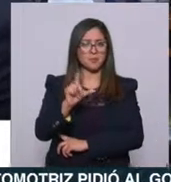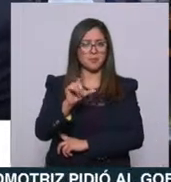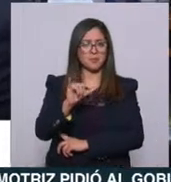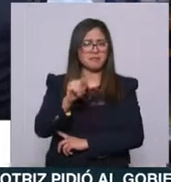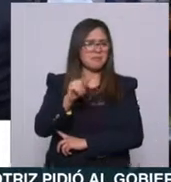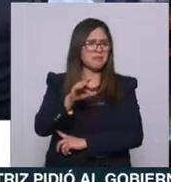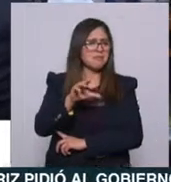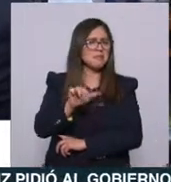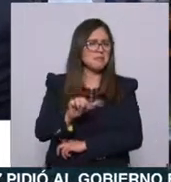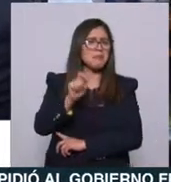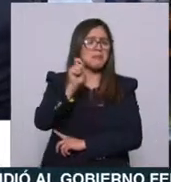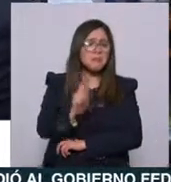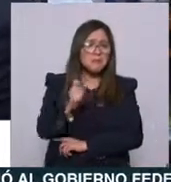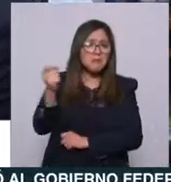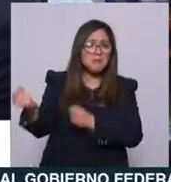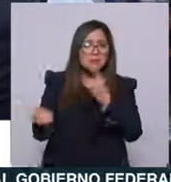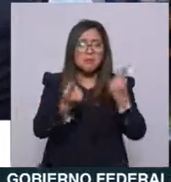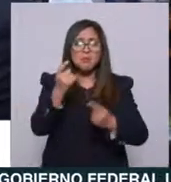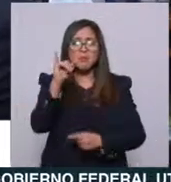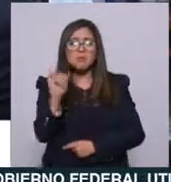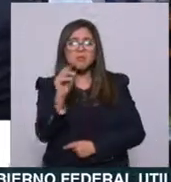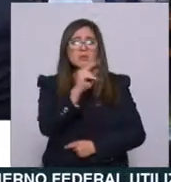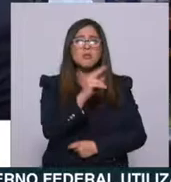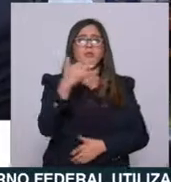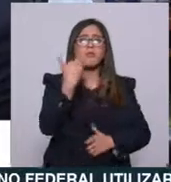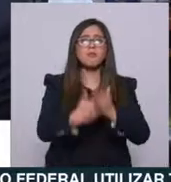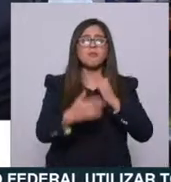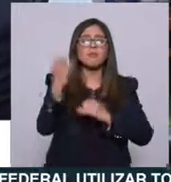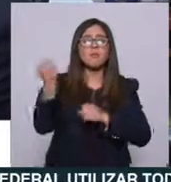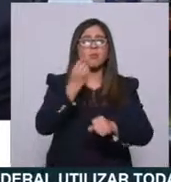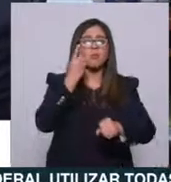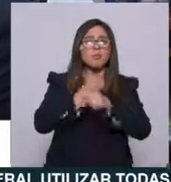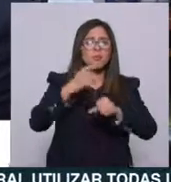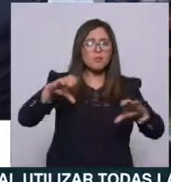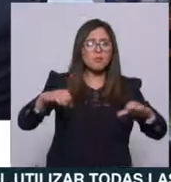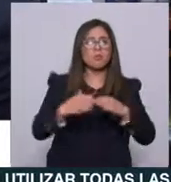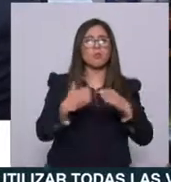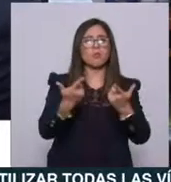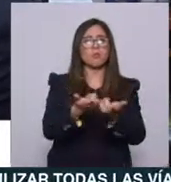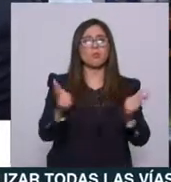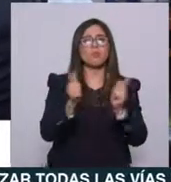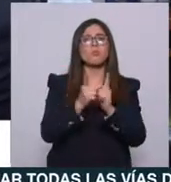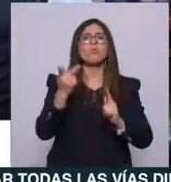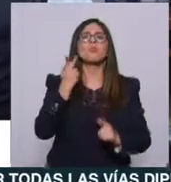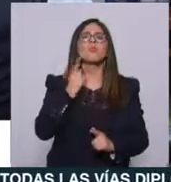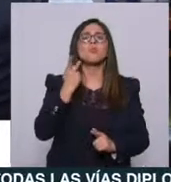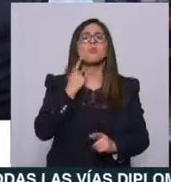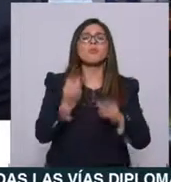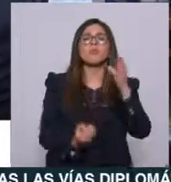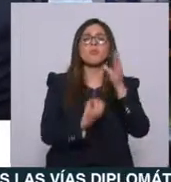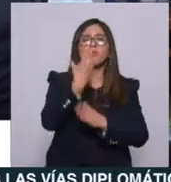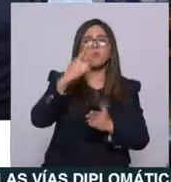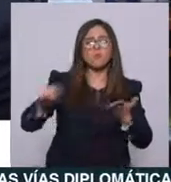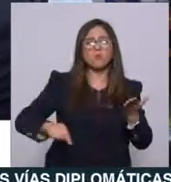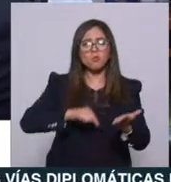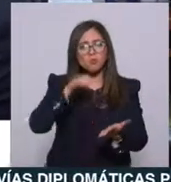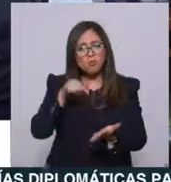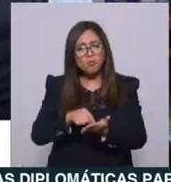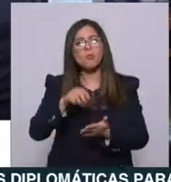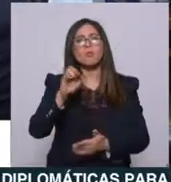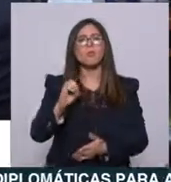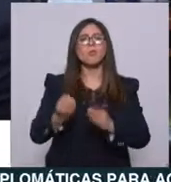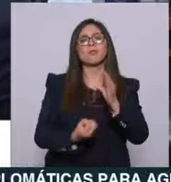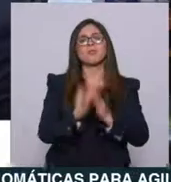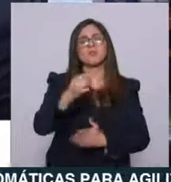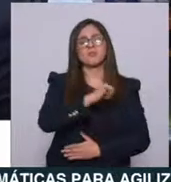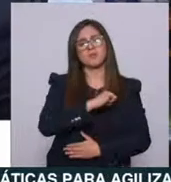mayor pluralidad y esas oportunidades que van a tener los partidos políticos de gobernar nuevos territorios o nuevas